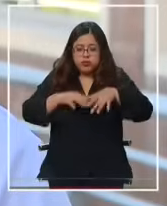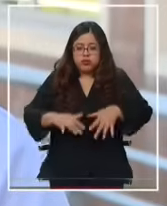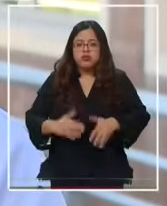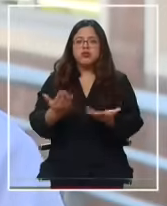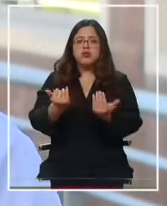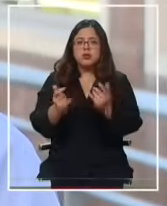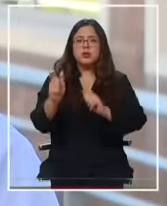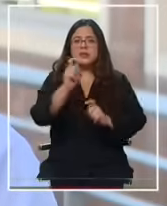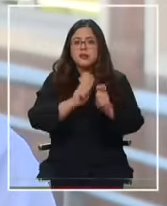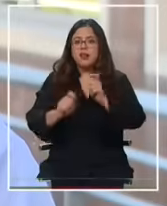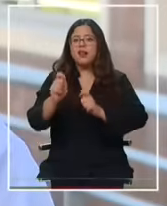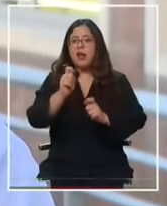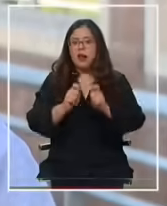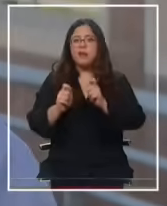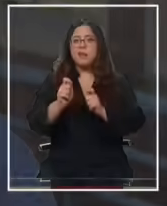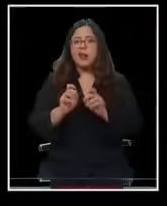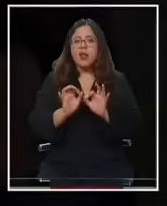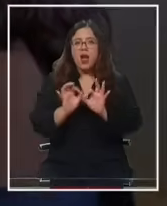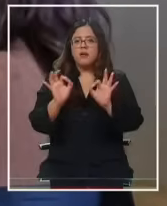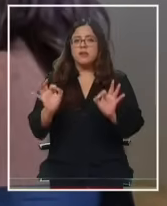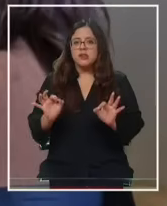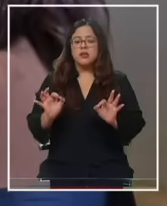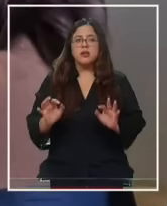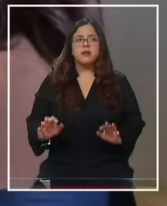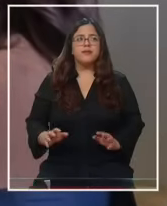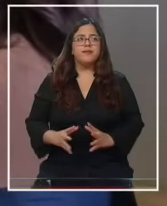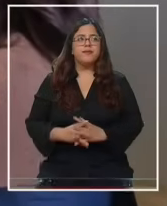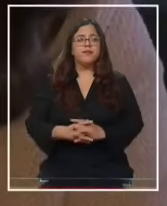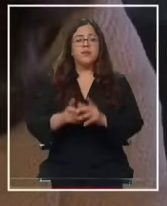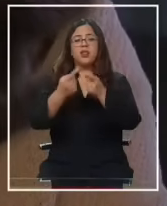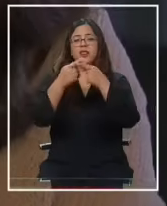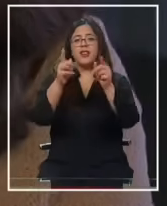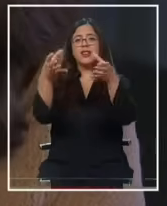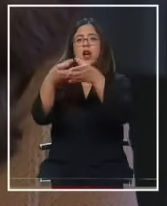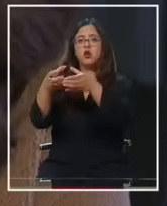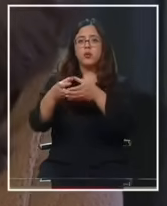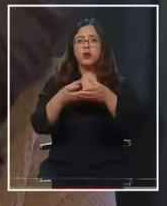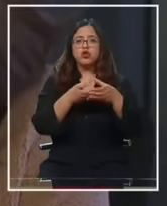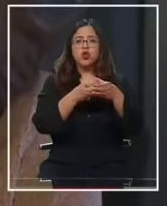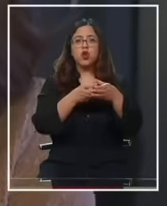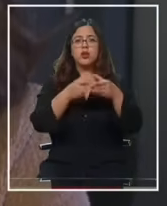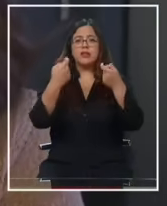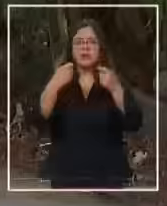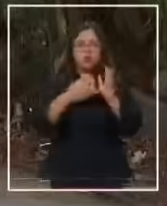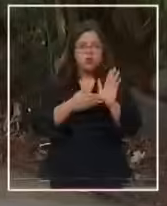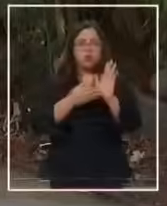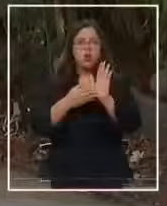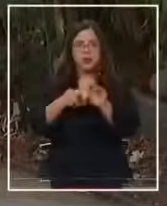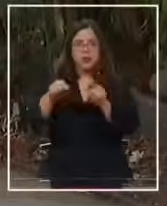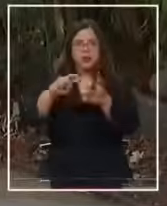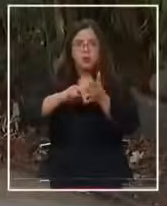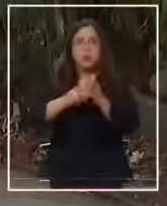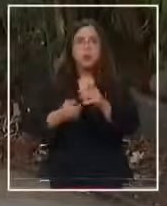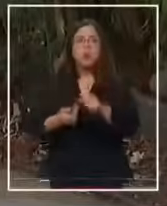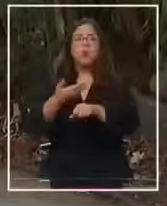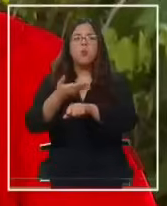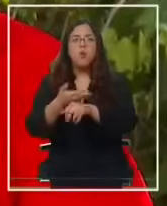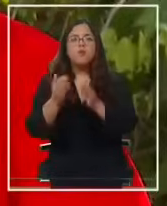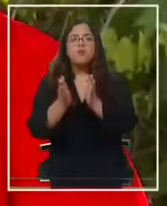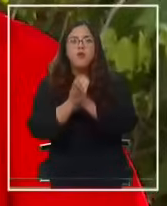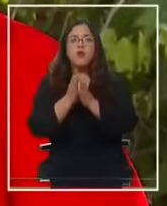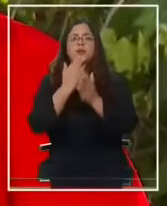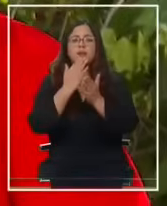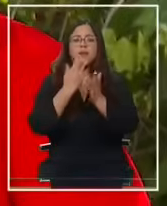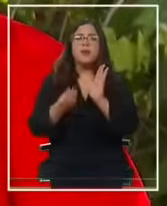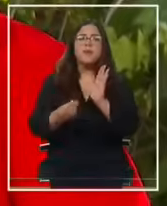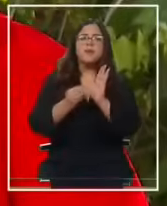tratamiento bastante más específico. Distintas organizaciones intentan visibilizar esta problemática pidiendo que se incluya